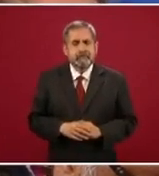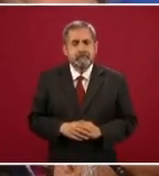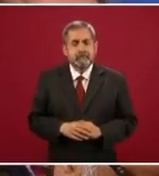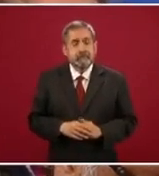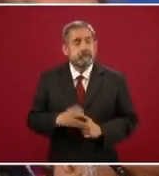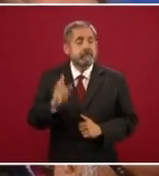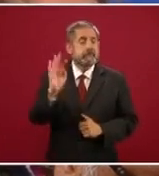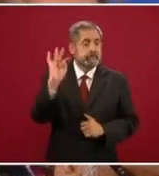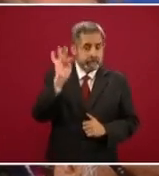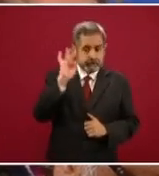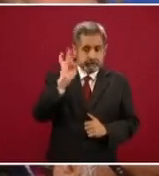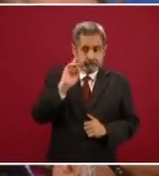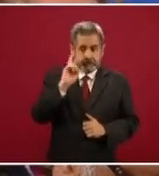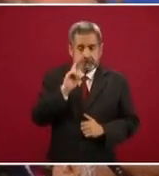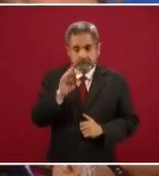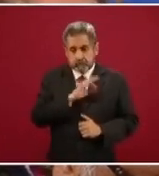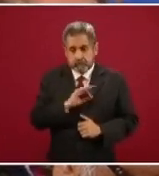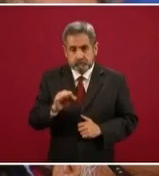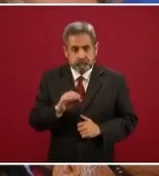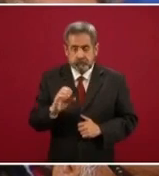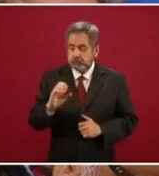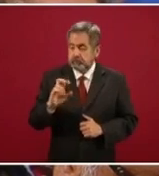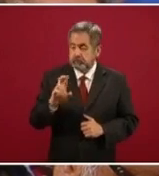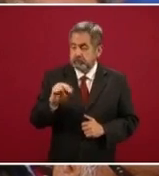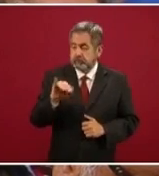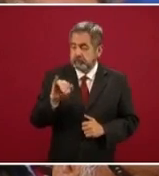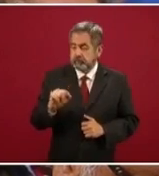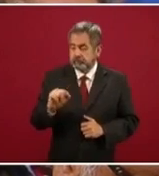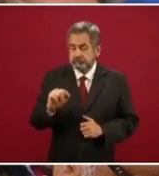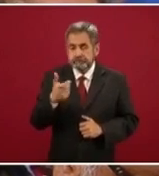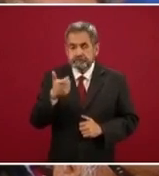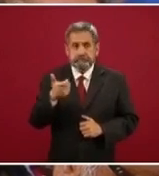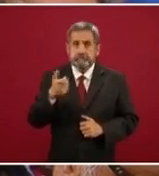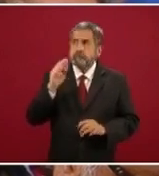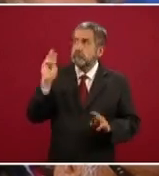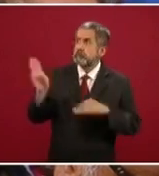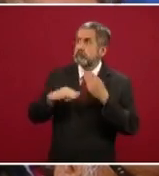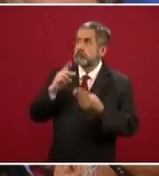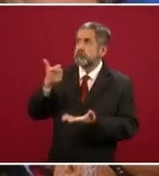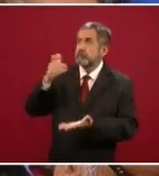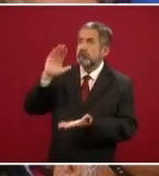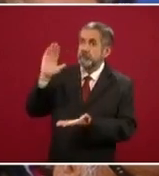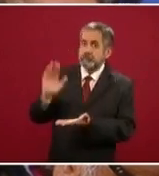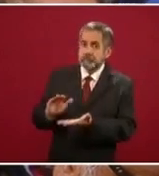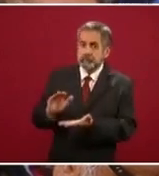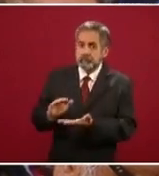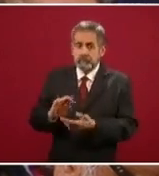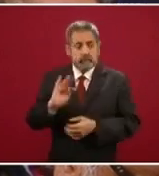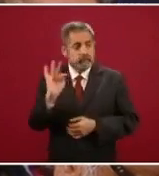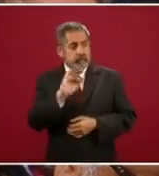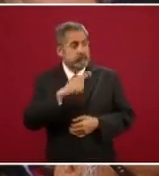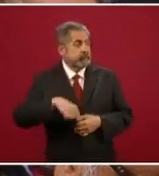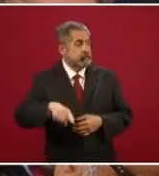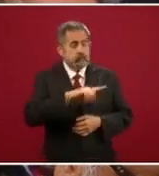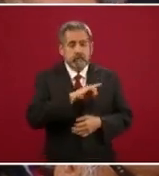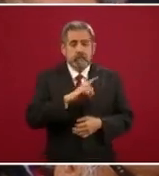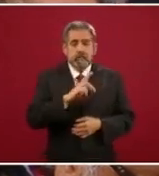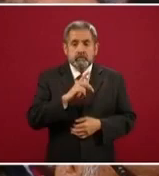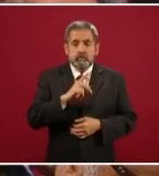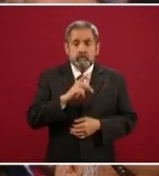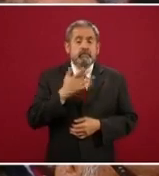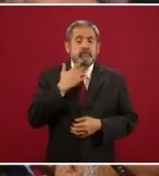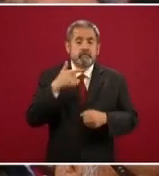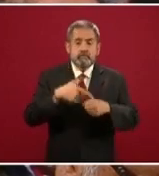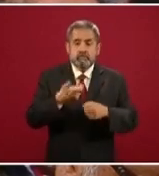es posible que con esta crisis de los bajos precios del petróleo pueda también bajar los precios de